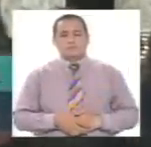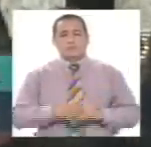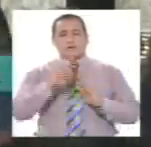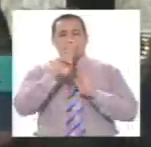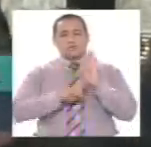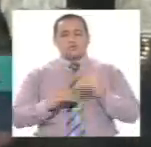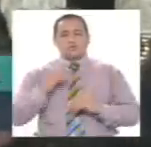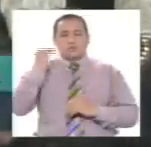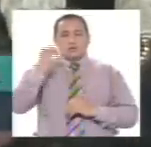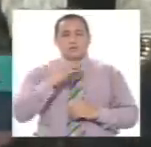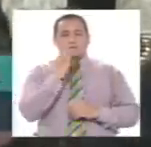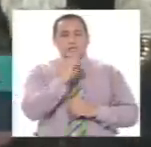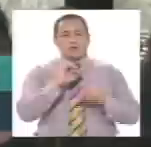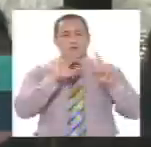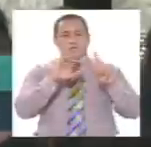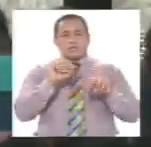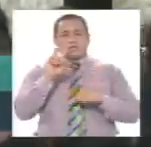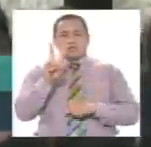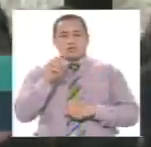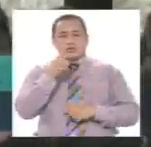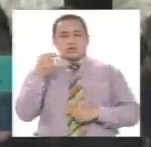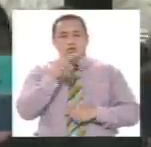Resolución Suprema número